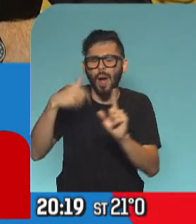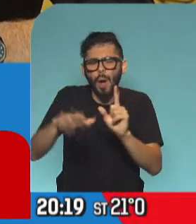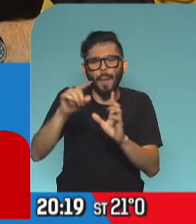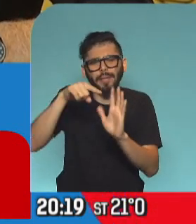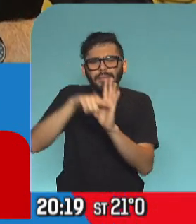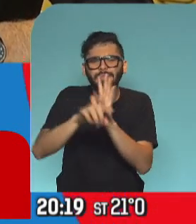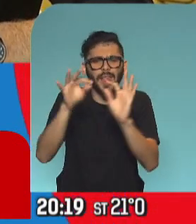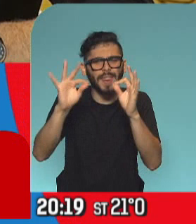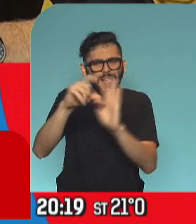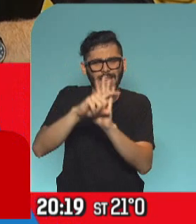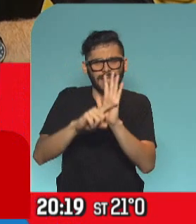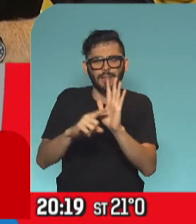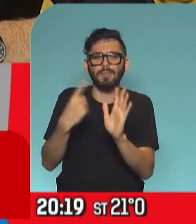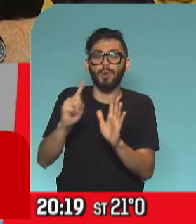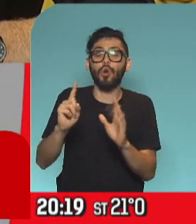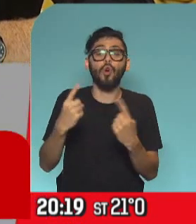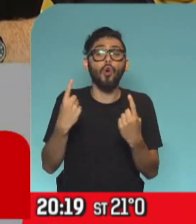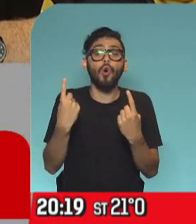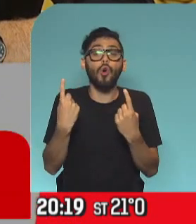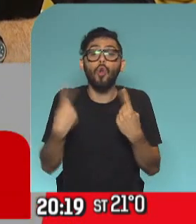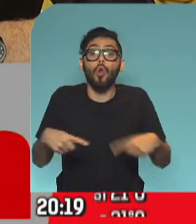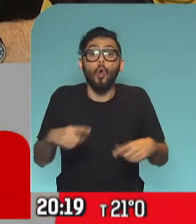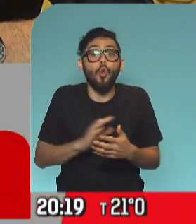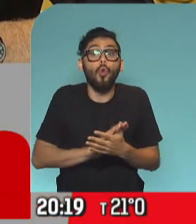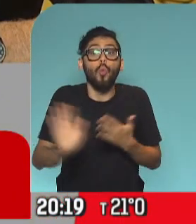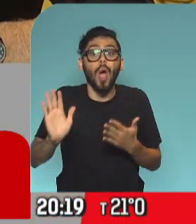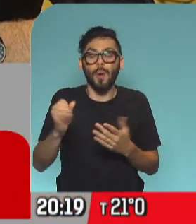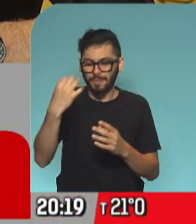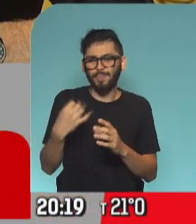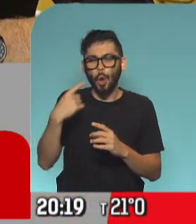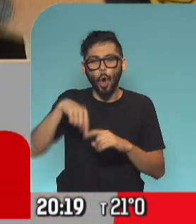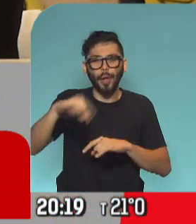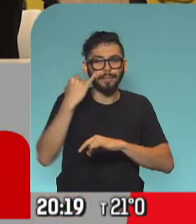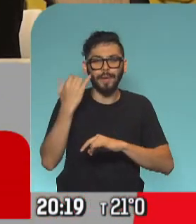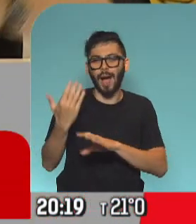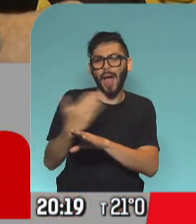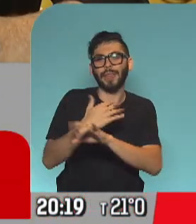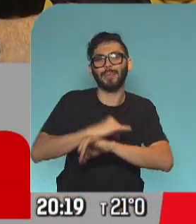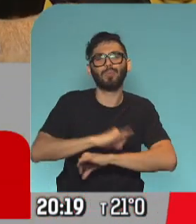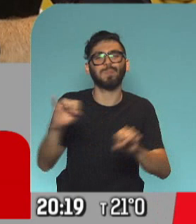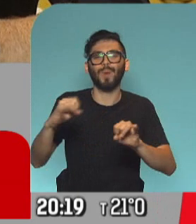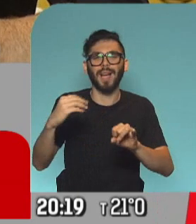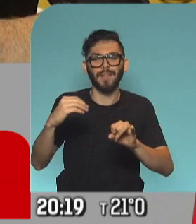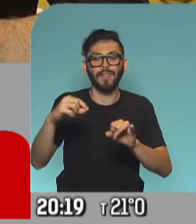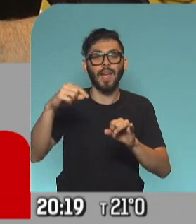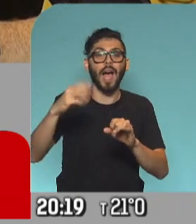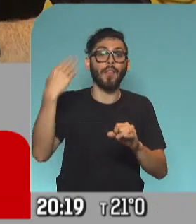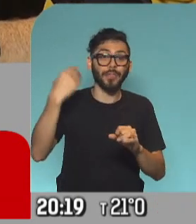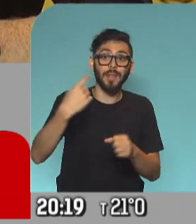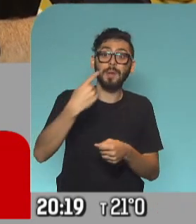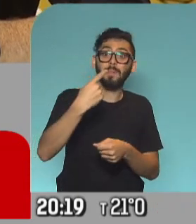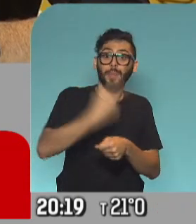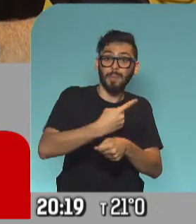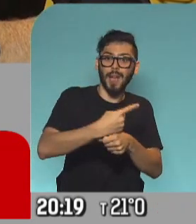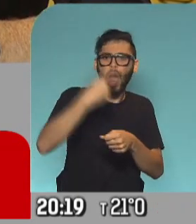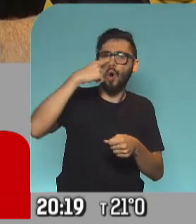un poco, pero bueno, la novedad que ya se había difundido hoy durante el día es que hasta ahora eran los últimos años de la primaria y de la